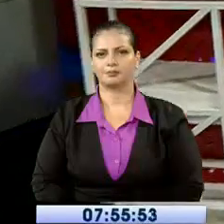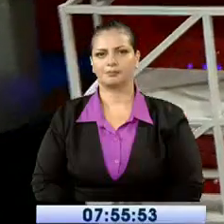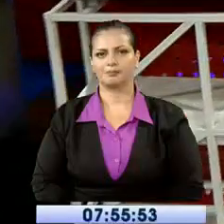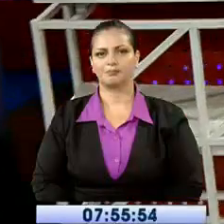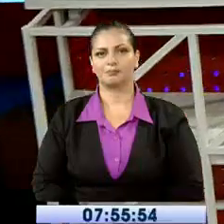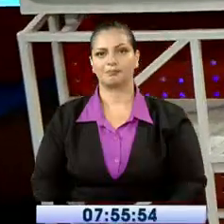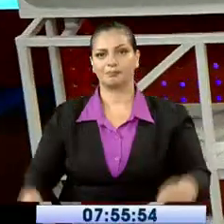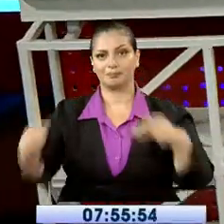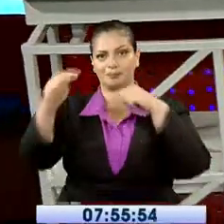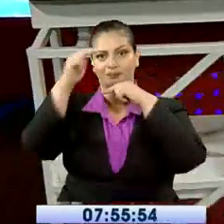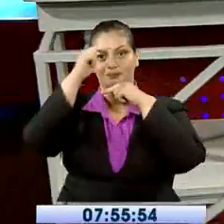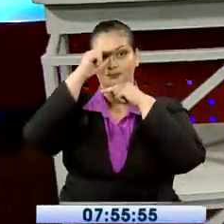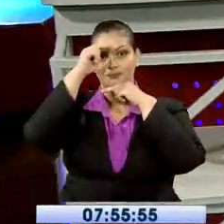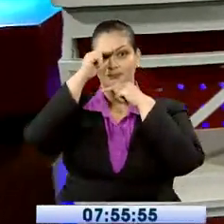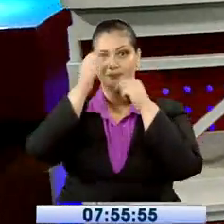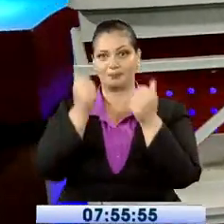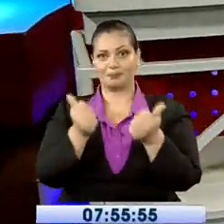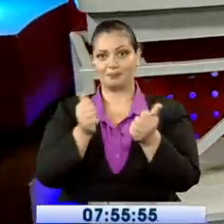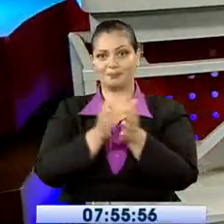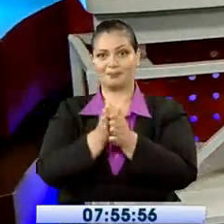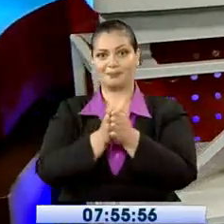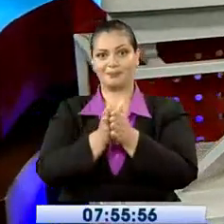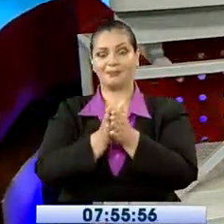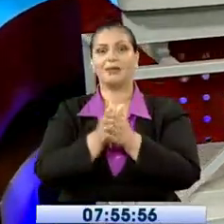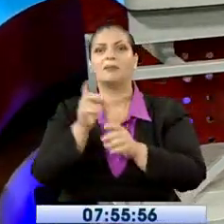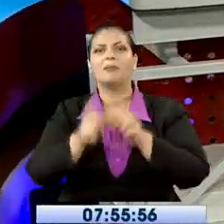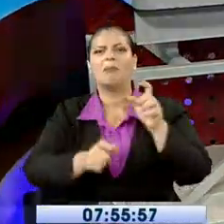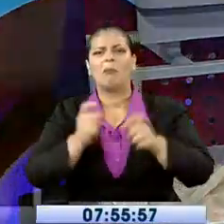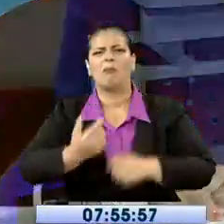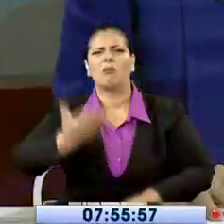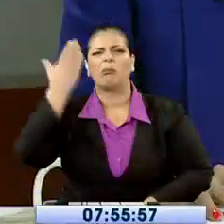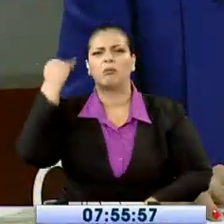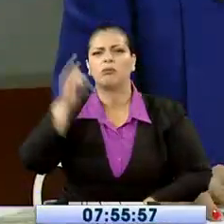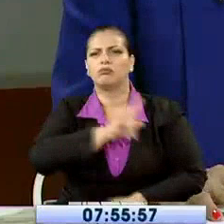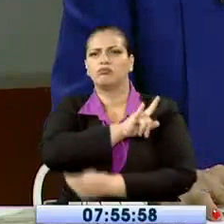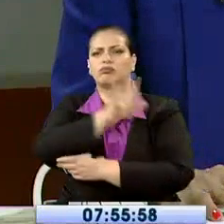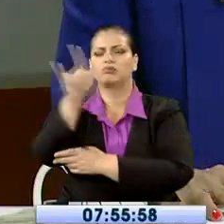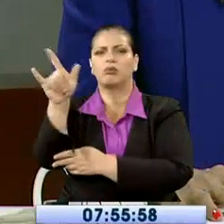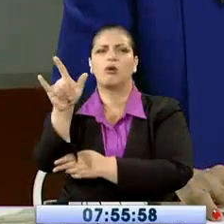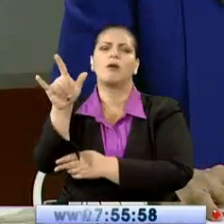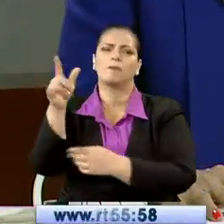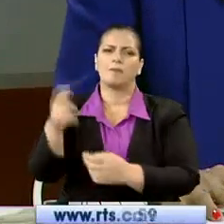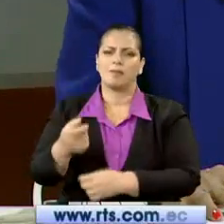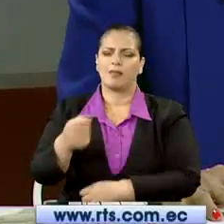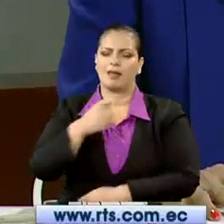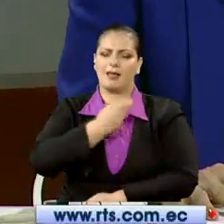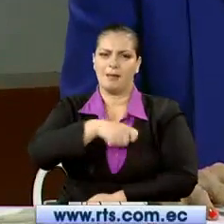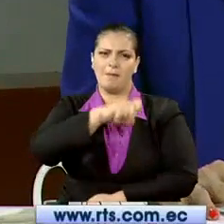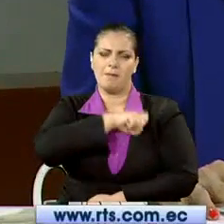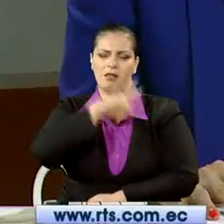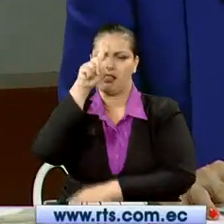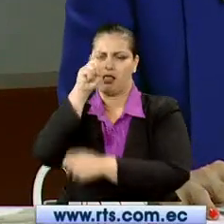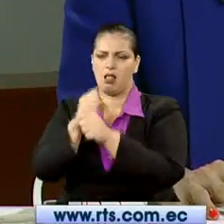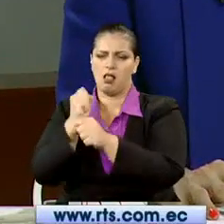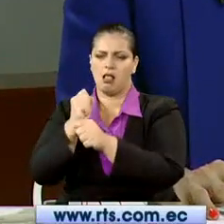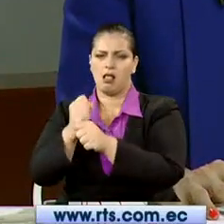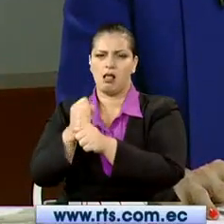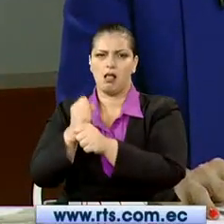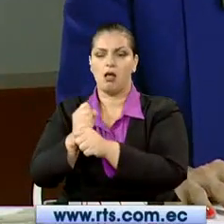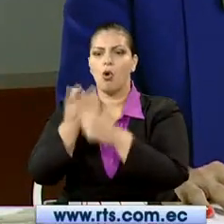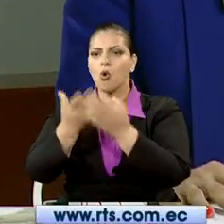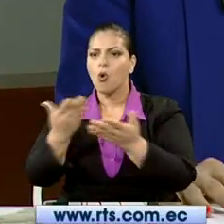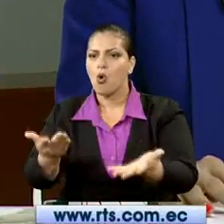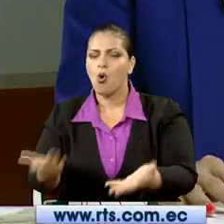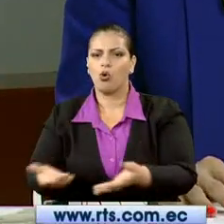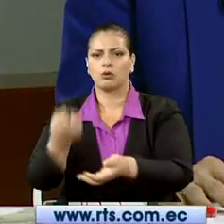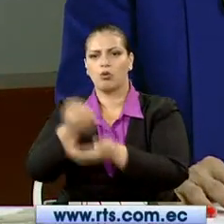Buenas noticias para migrantes ecuatorianos que aparentemente fueron estafados por una empresa de envío de paquetería. Desde este lunes comenzó